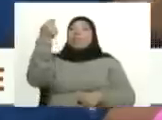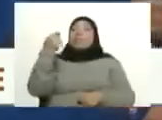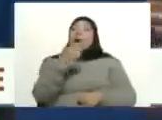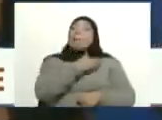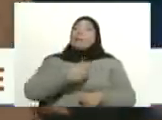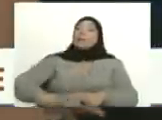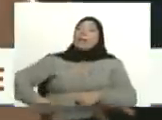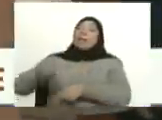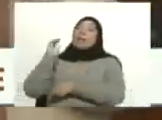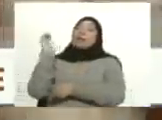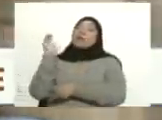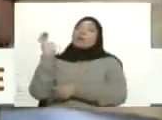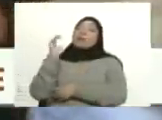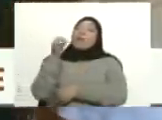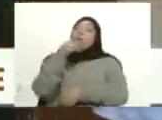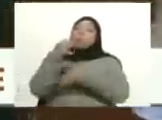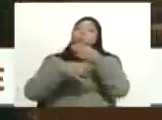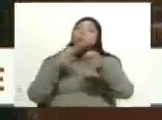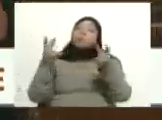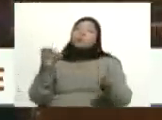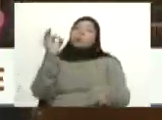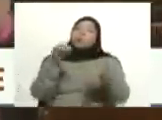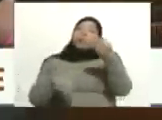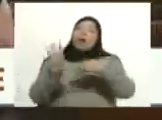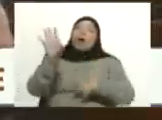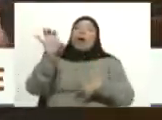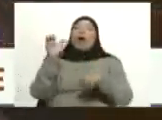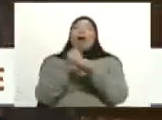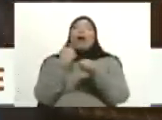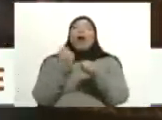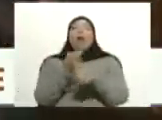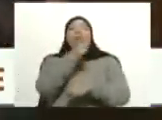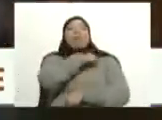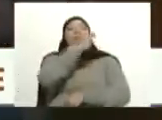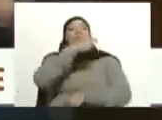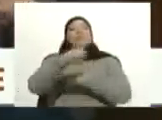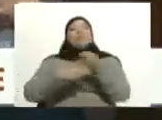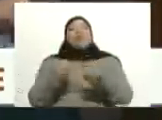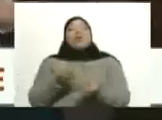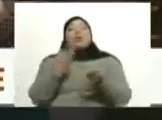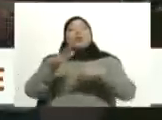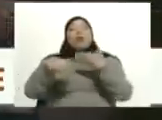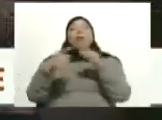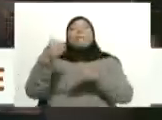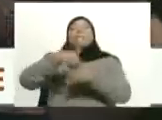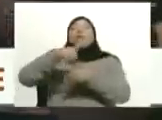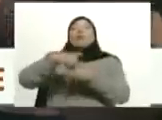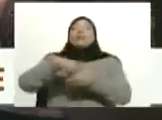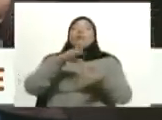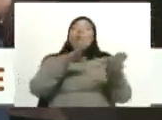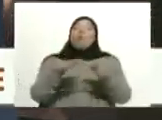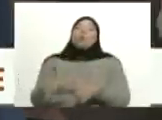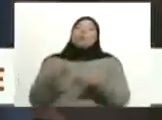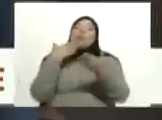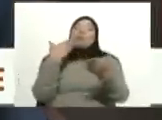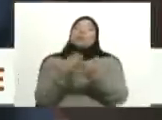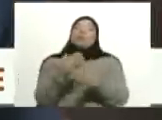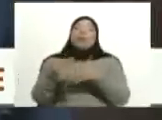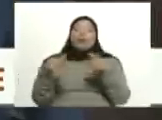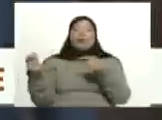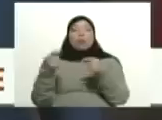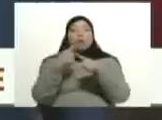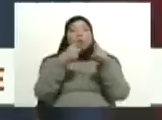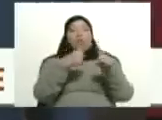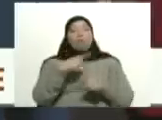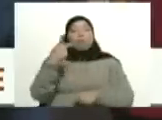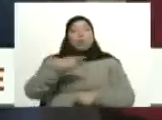Parlamento venezolano. Sus impresiones luego de juramentar a esta nueva directiva del Consejo Nacional Electoral. Han dicho que han llegado a consejos con distintos